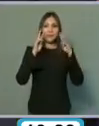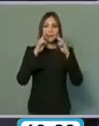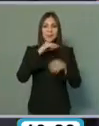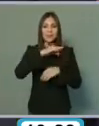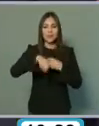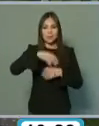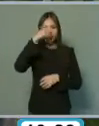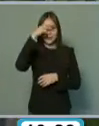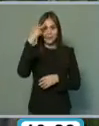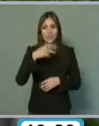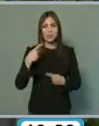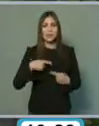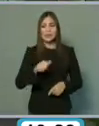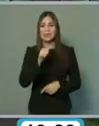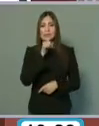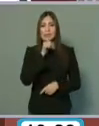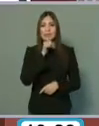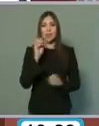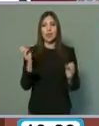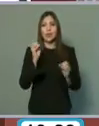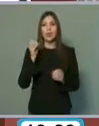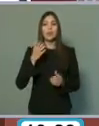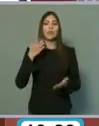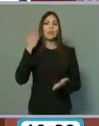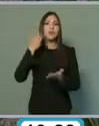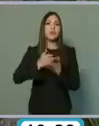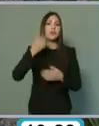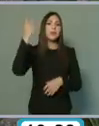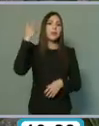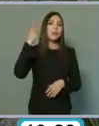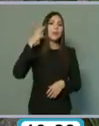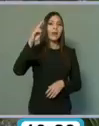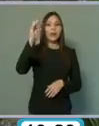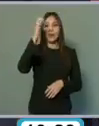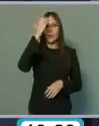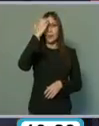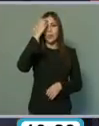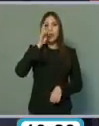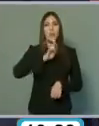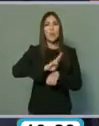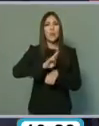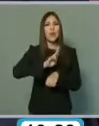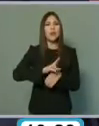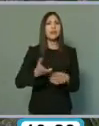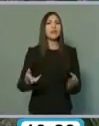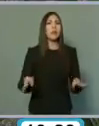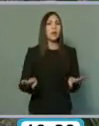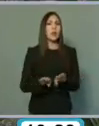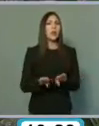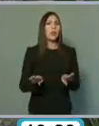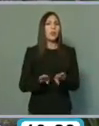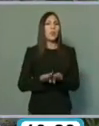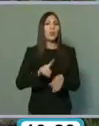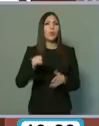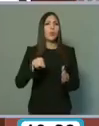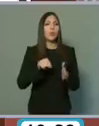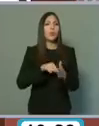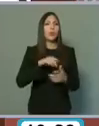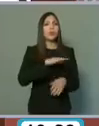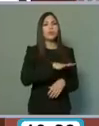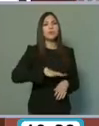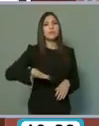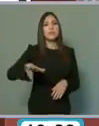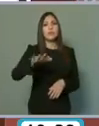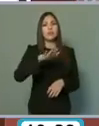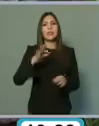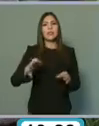las personas que no hemos tenido la oportunidad de viajar y conocer el Uruguay, ¿cómo es? ¿Cómo es un paisaje